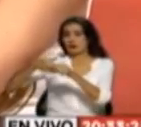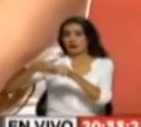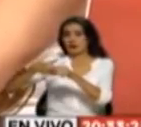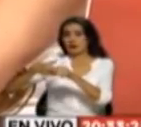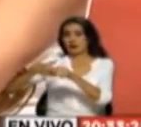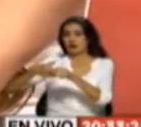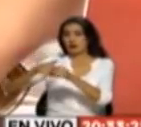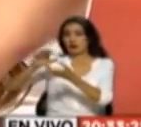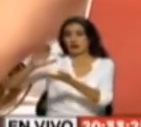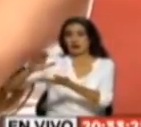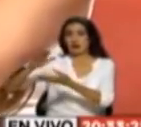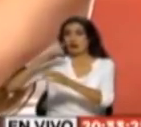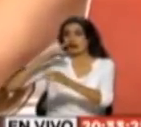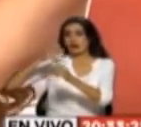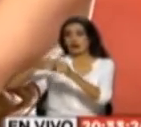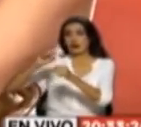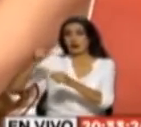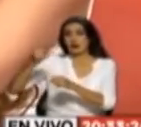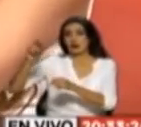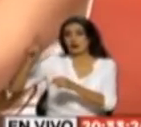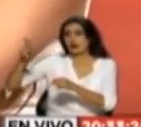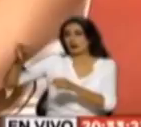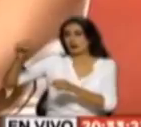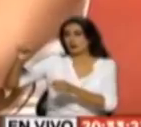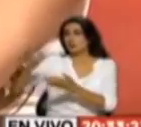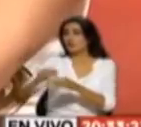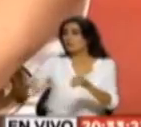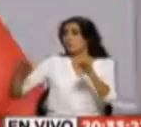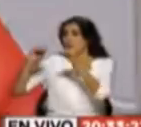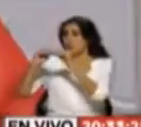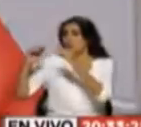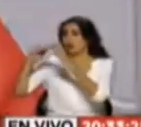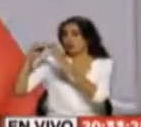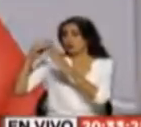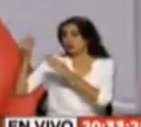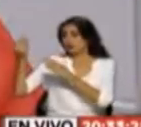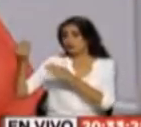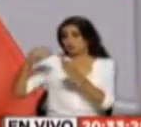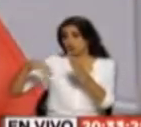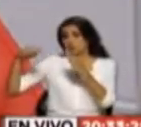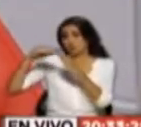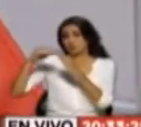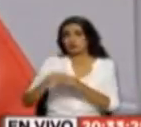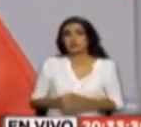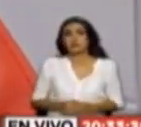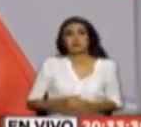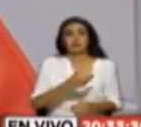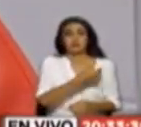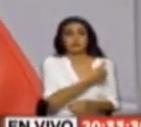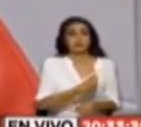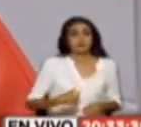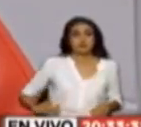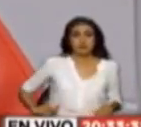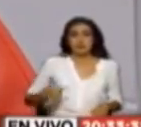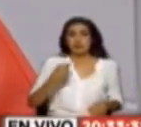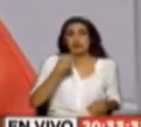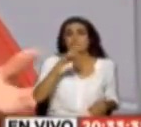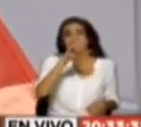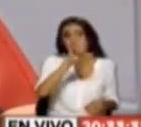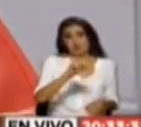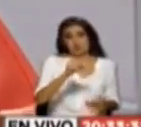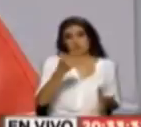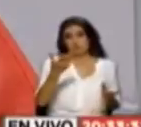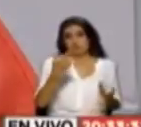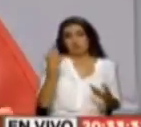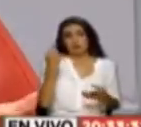dar otros incrementos en los próximos meses, vicepresidenta? Bueno, el presidente de la República ha sido enfático en decir que no, e impulsar un gran